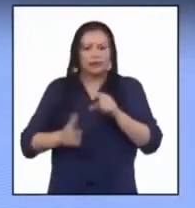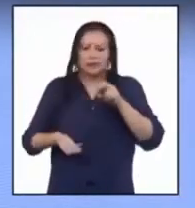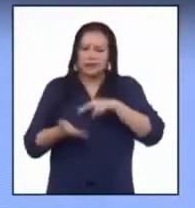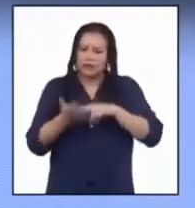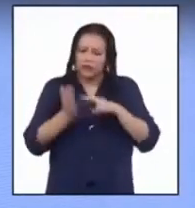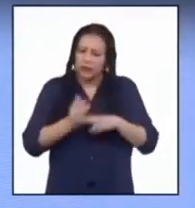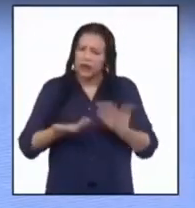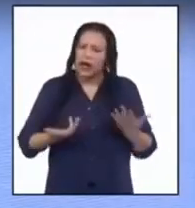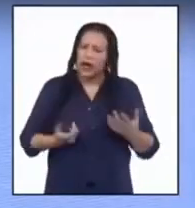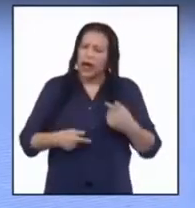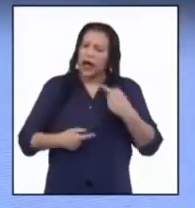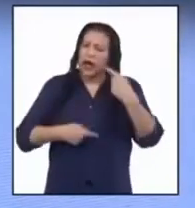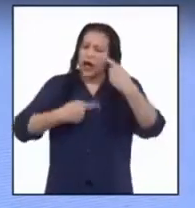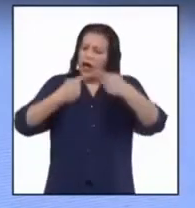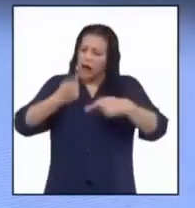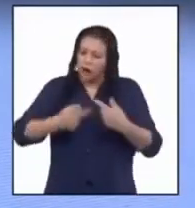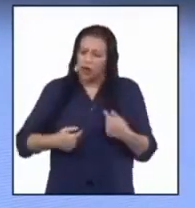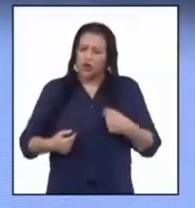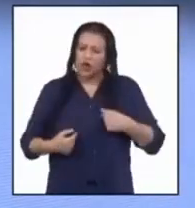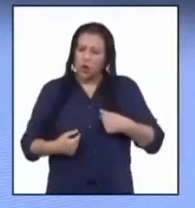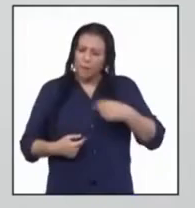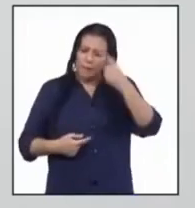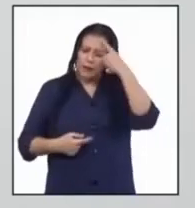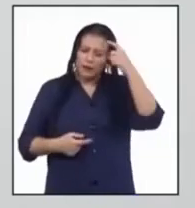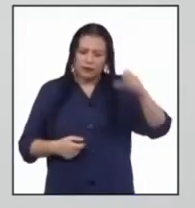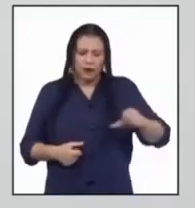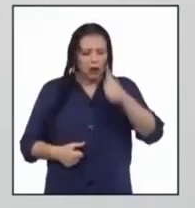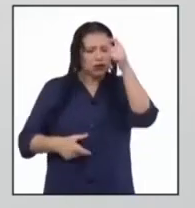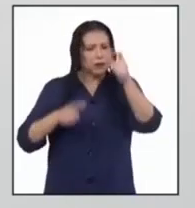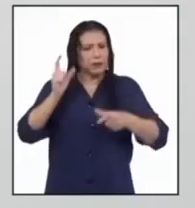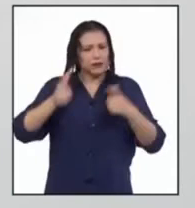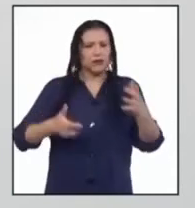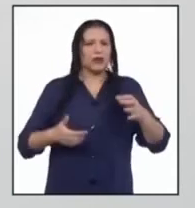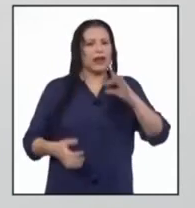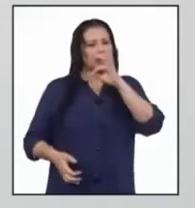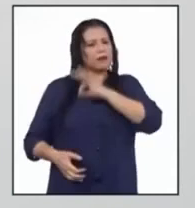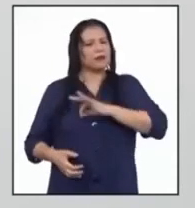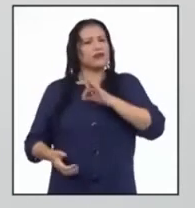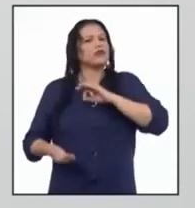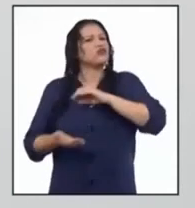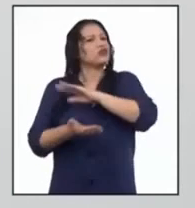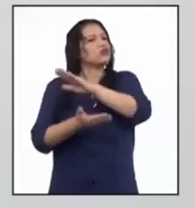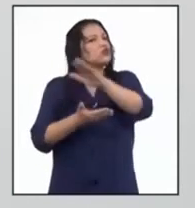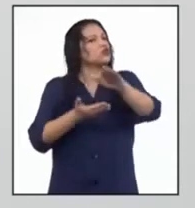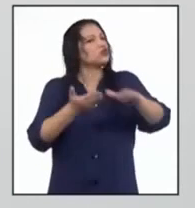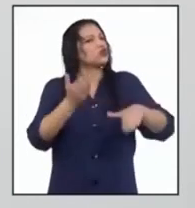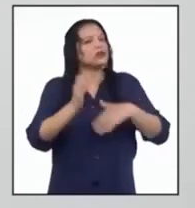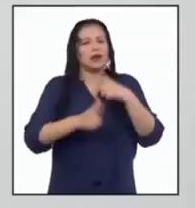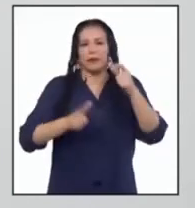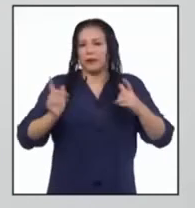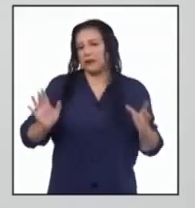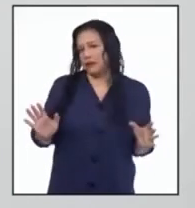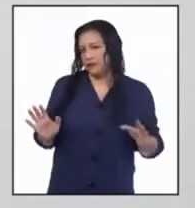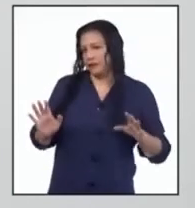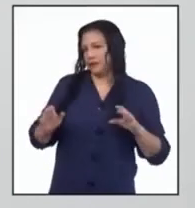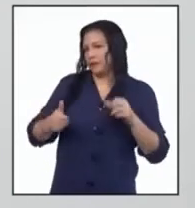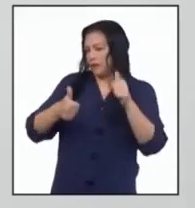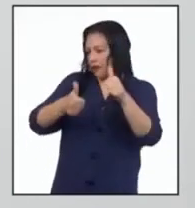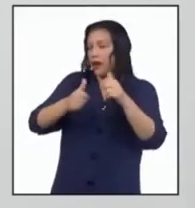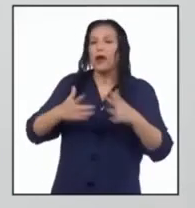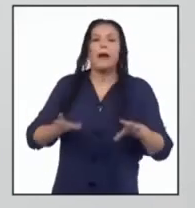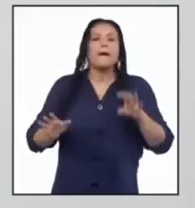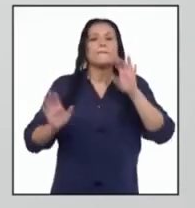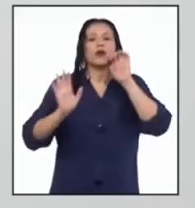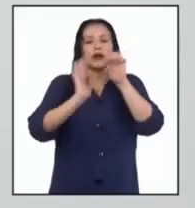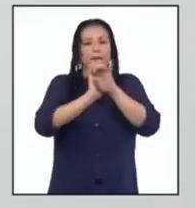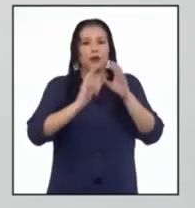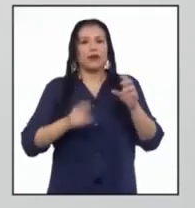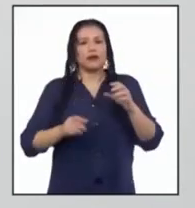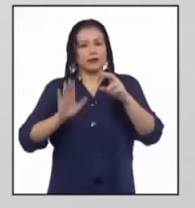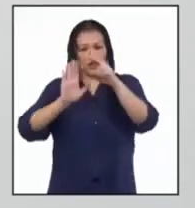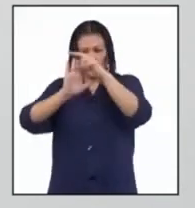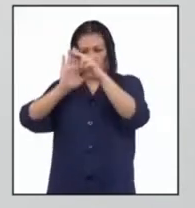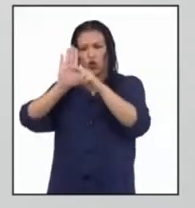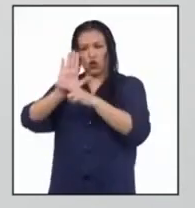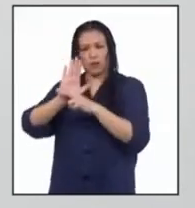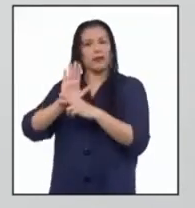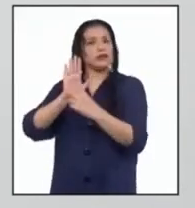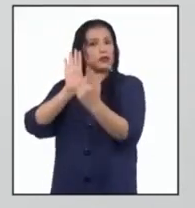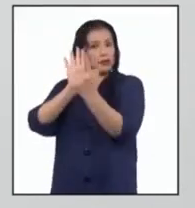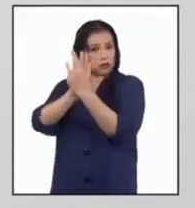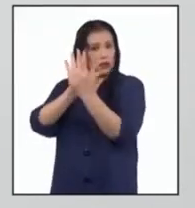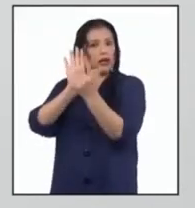o sea, en el bien común, ¿no es cierto? Claro que sí. Suponiendo que las normas son legales,